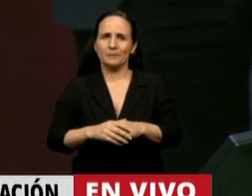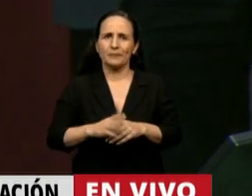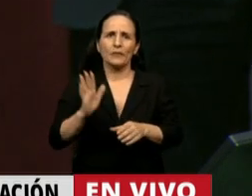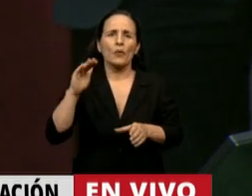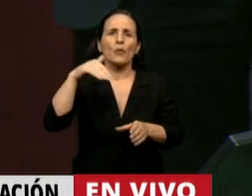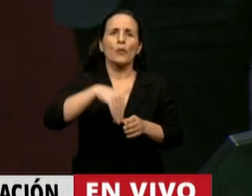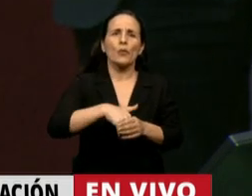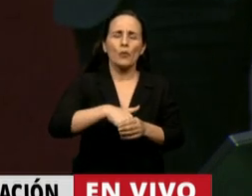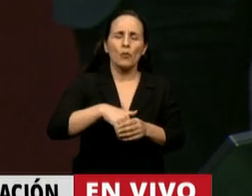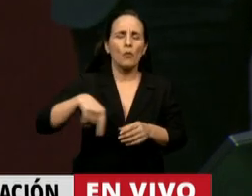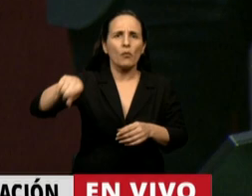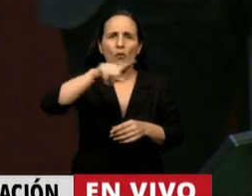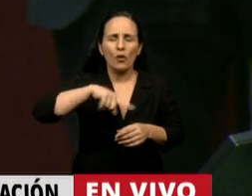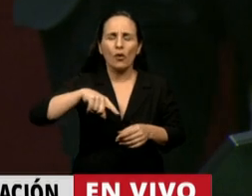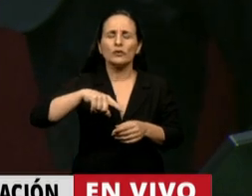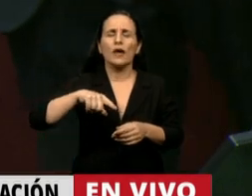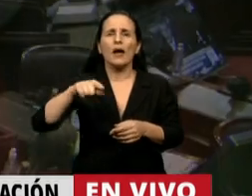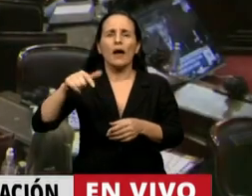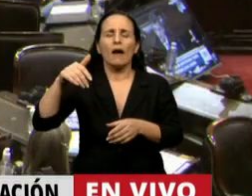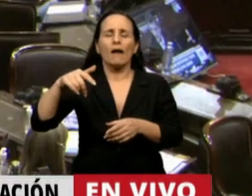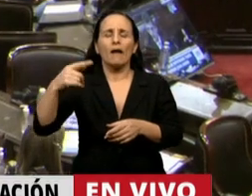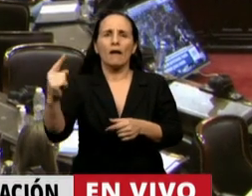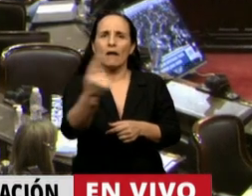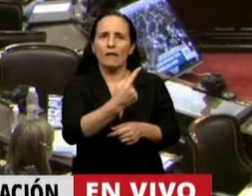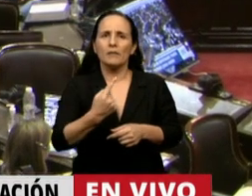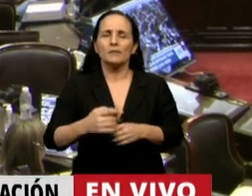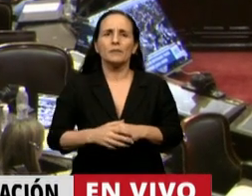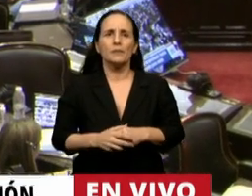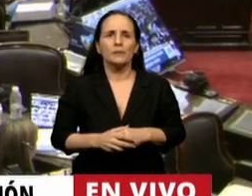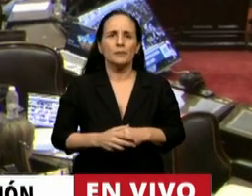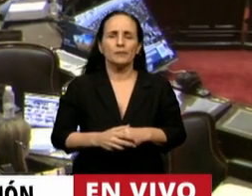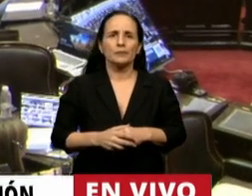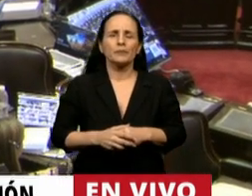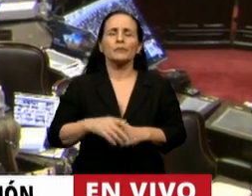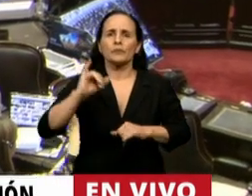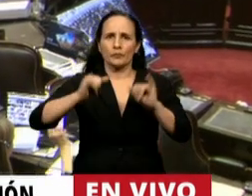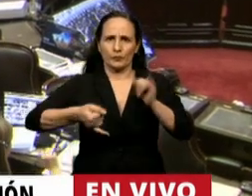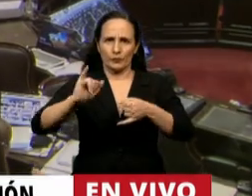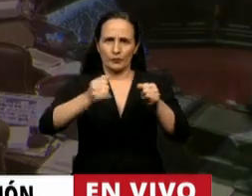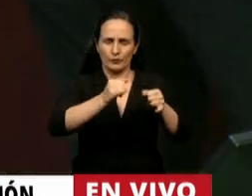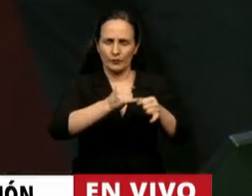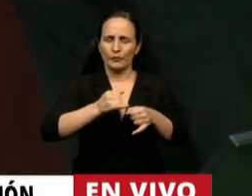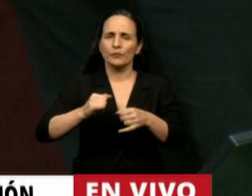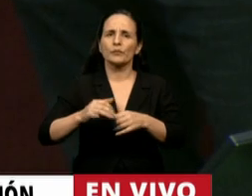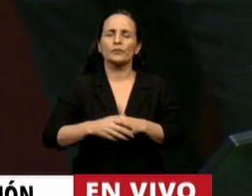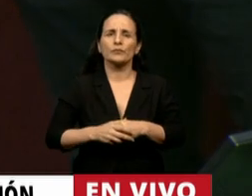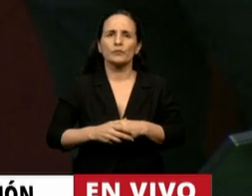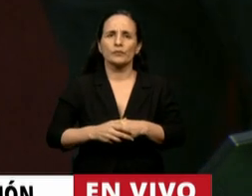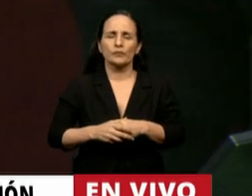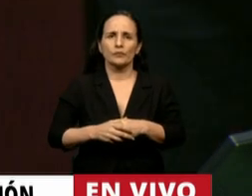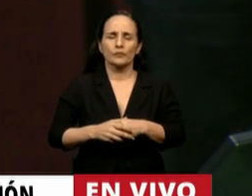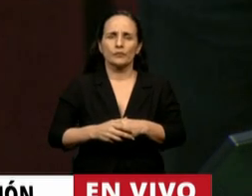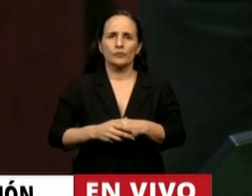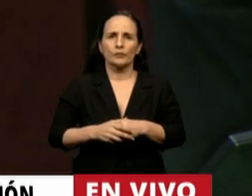ser por signos sírvanse marcar su voto resulta afirmativa se va a poner